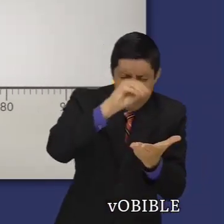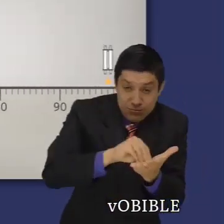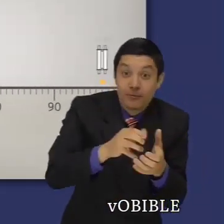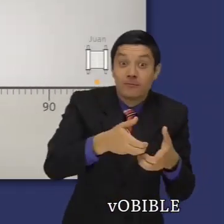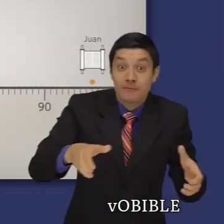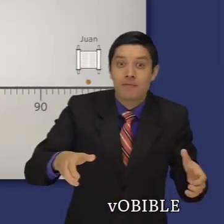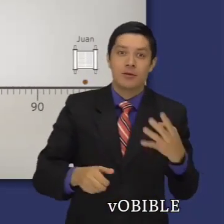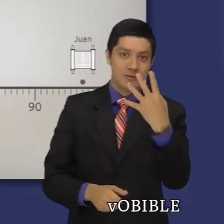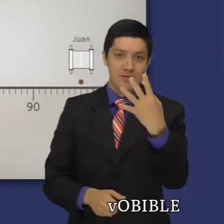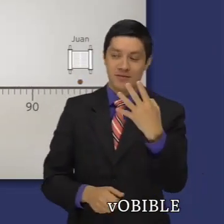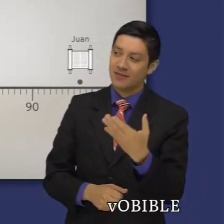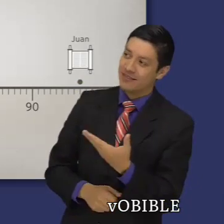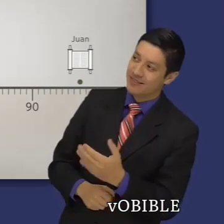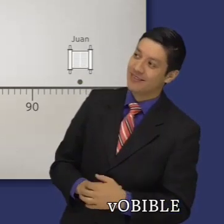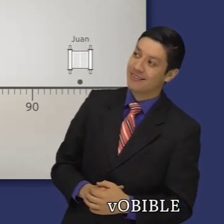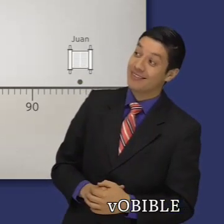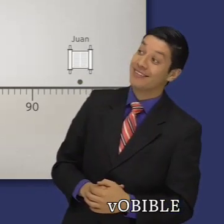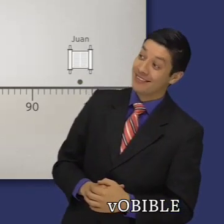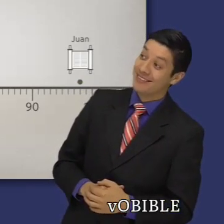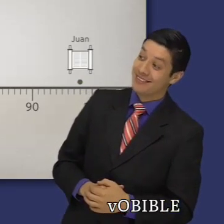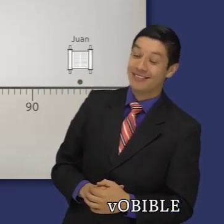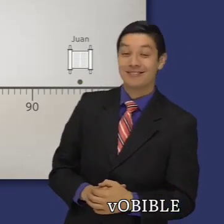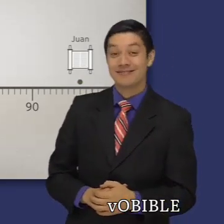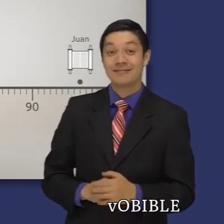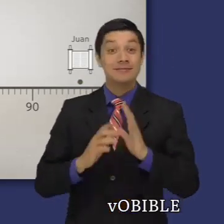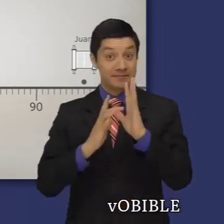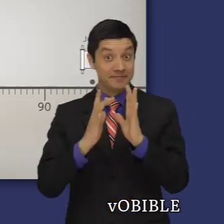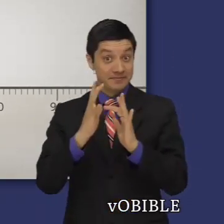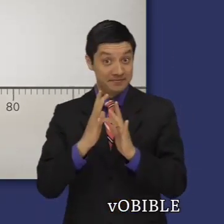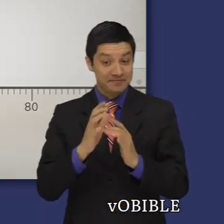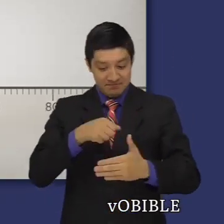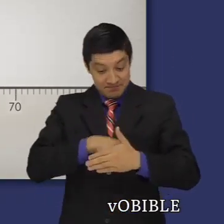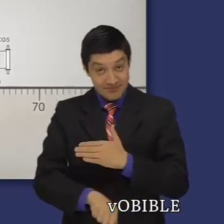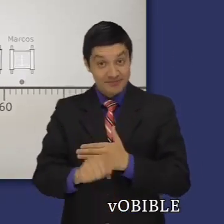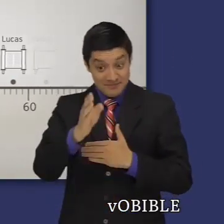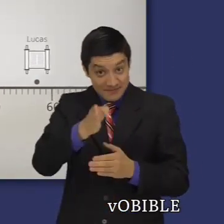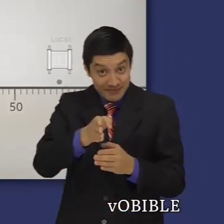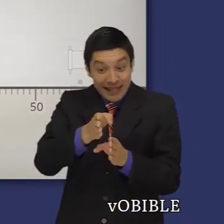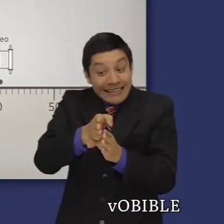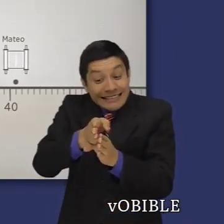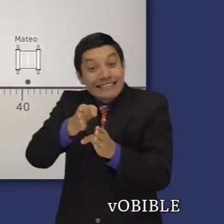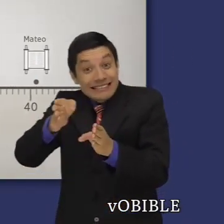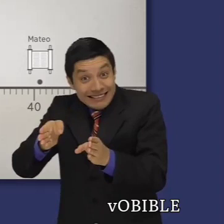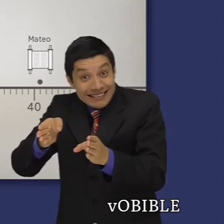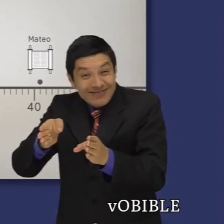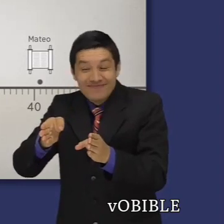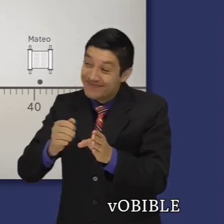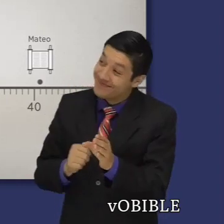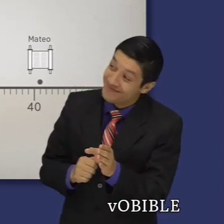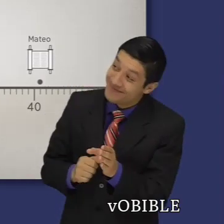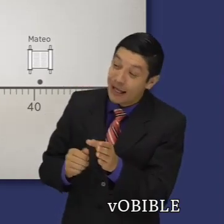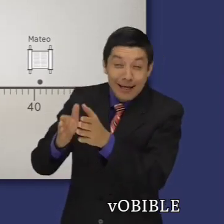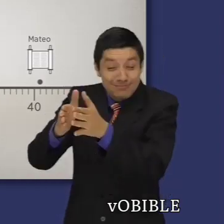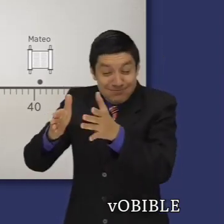evangelios, junto con el de Marcos, Lucas y Juan. El libro de Mateo relata lo que ocurrió entre el año 2 antes de